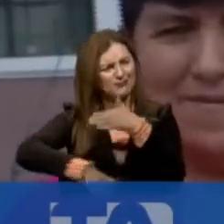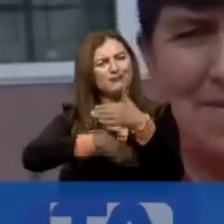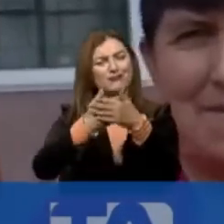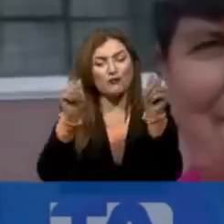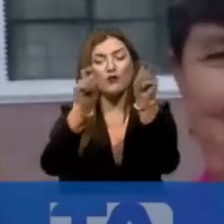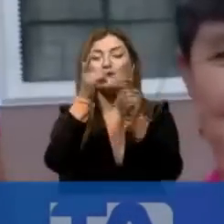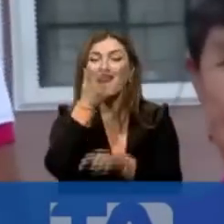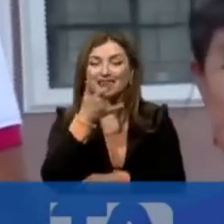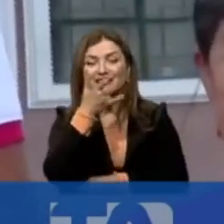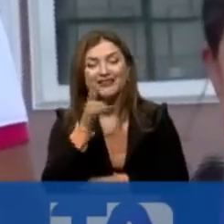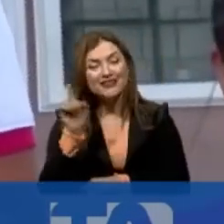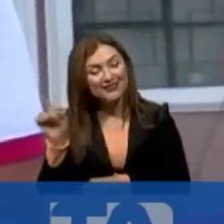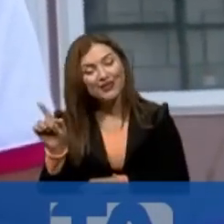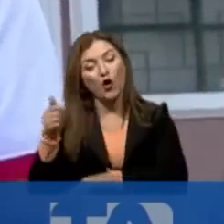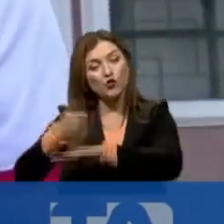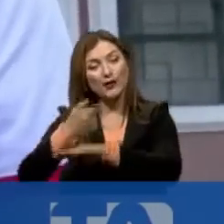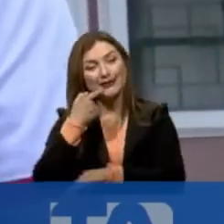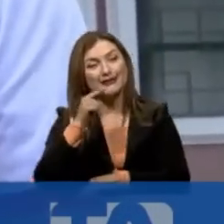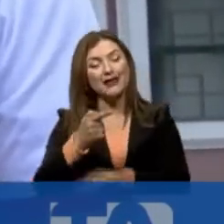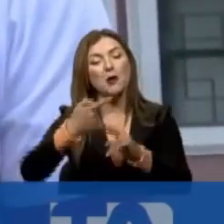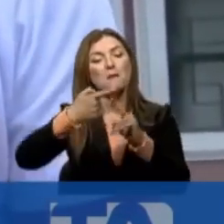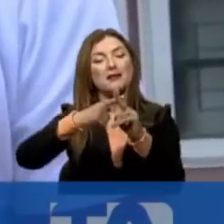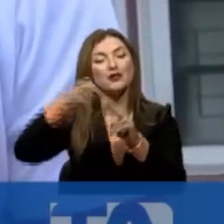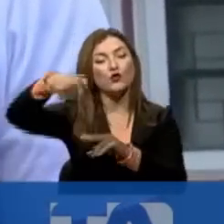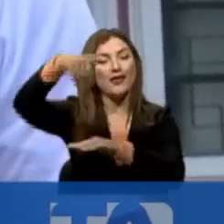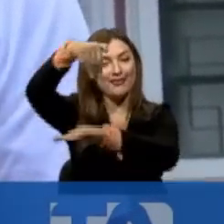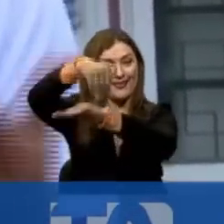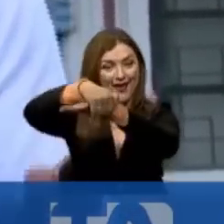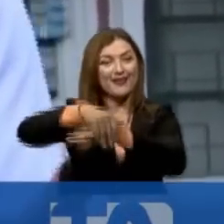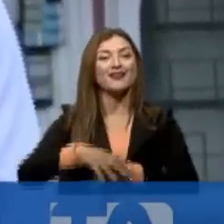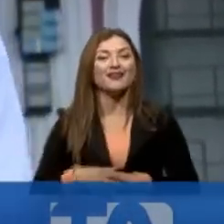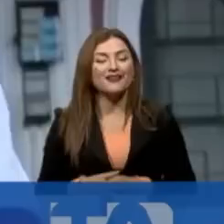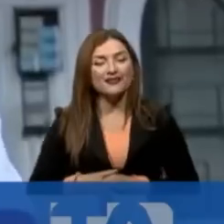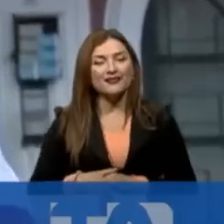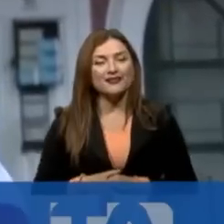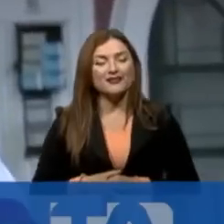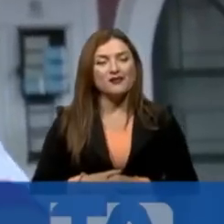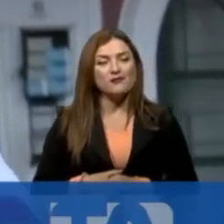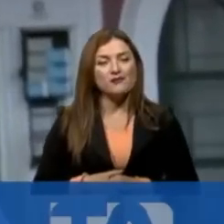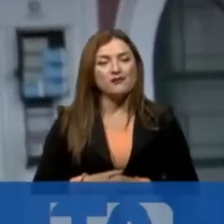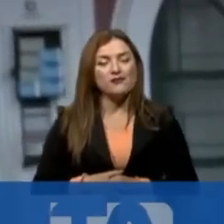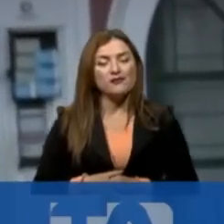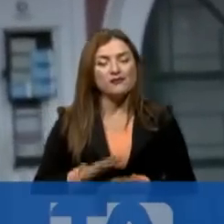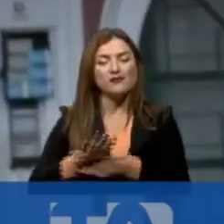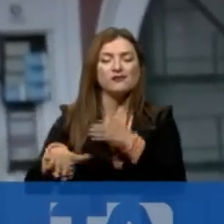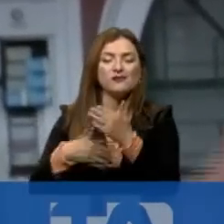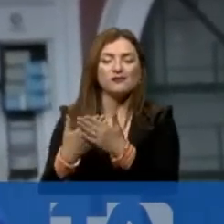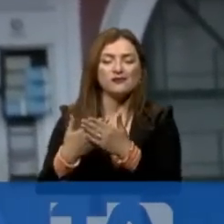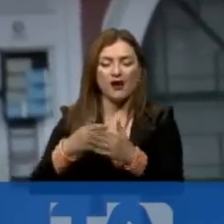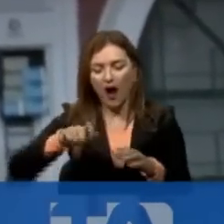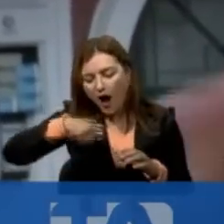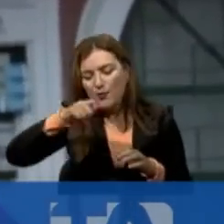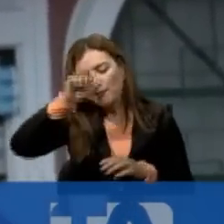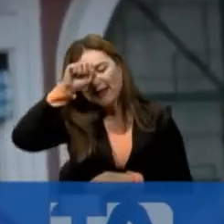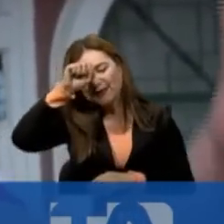dijo las autoridades, arrancamos esta tarde y cómo no, invitarles a que vengan a disgustar de las fritadas